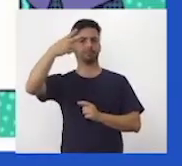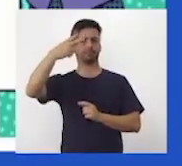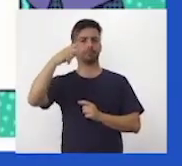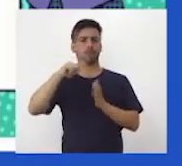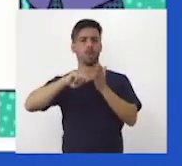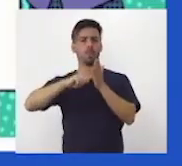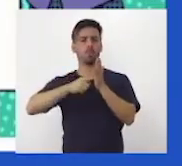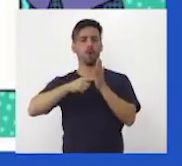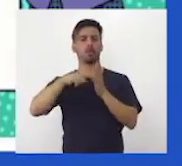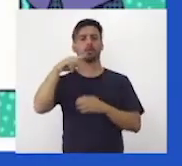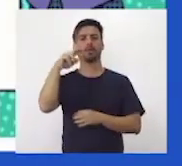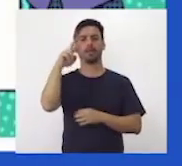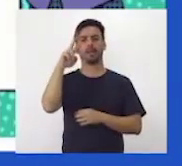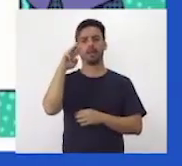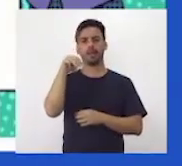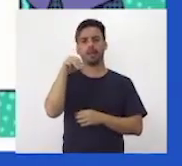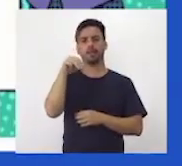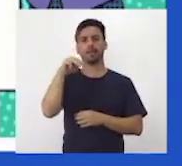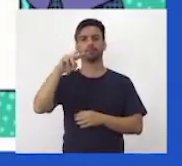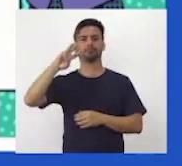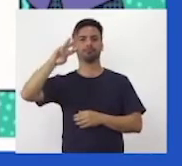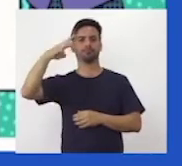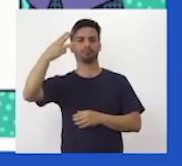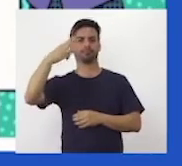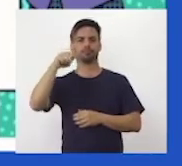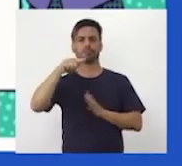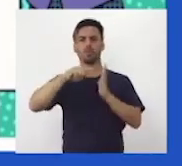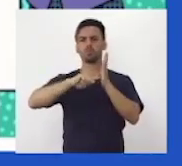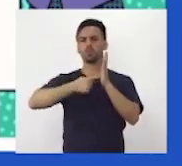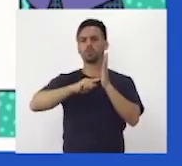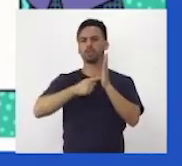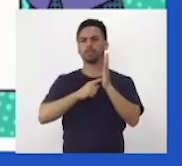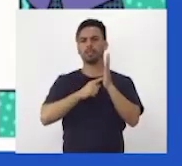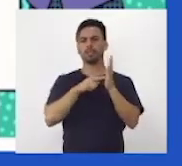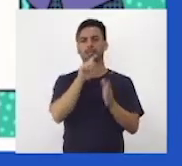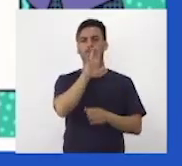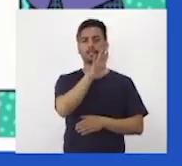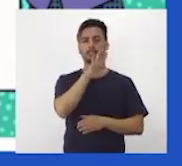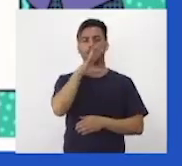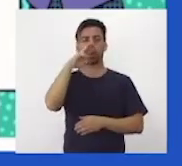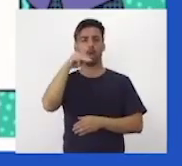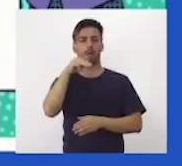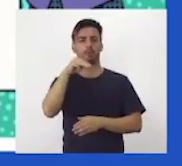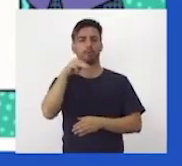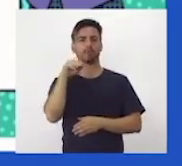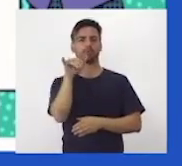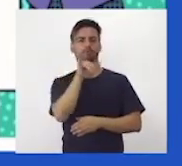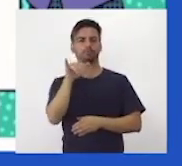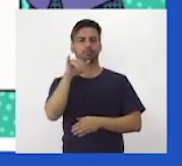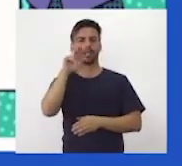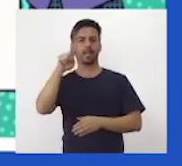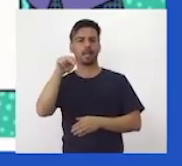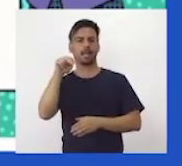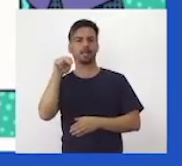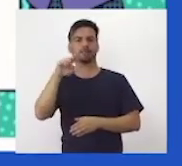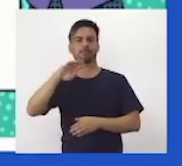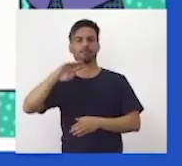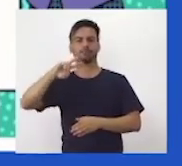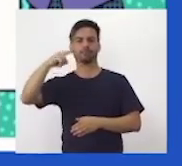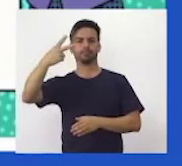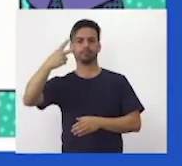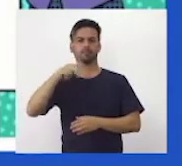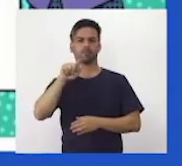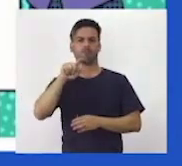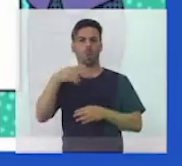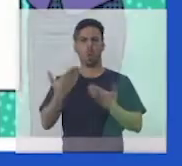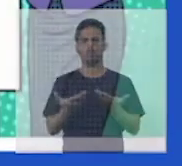a la 2 por n elevado a la 3, que multiplica a 5m por n a la 2.